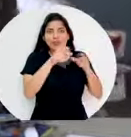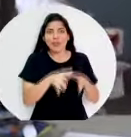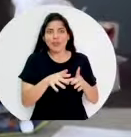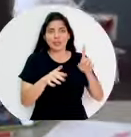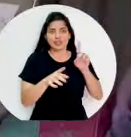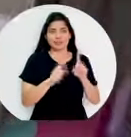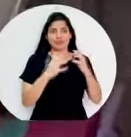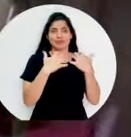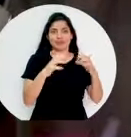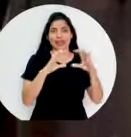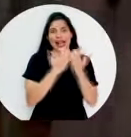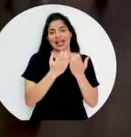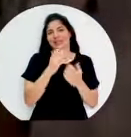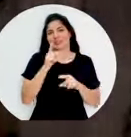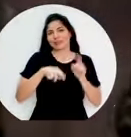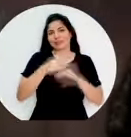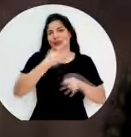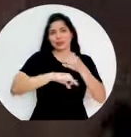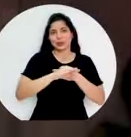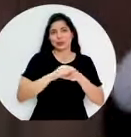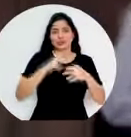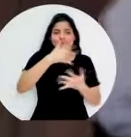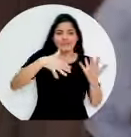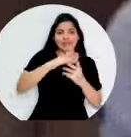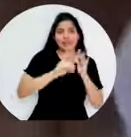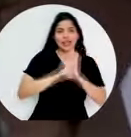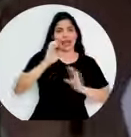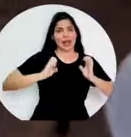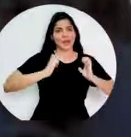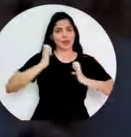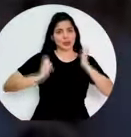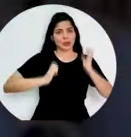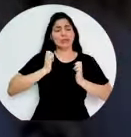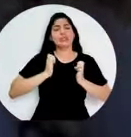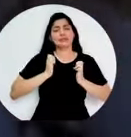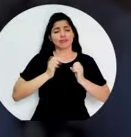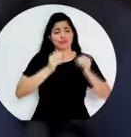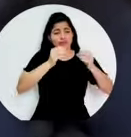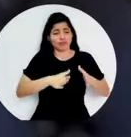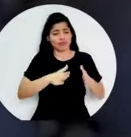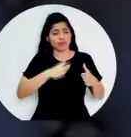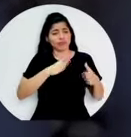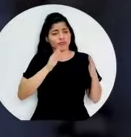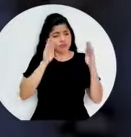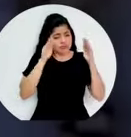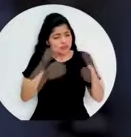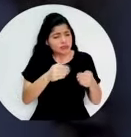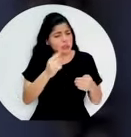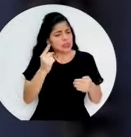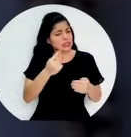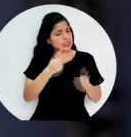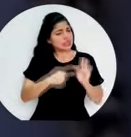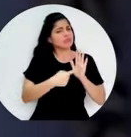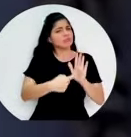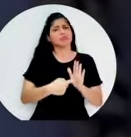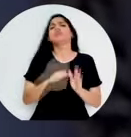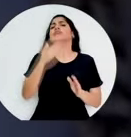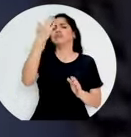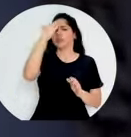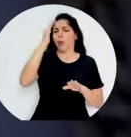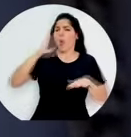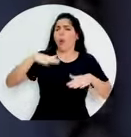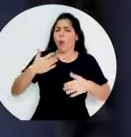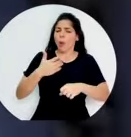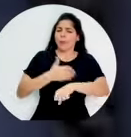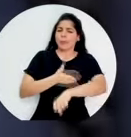del docente en una clase, la interacción y el desarrollo emocional. La vocación de los docentes, siempre demostrada,